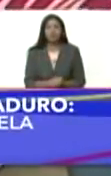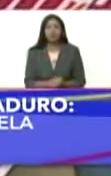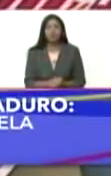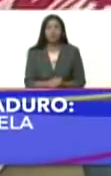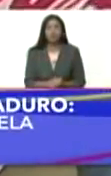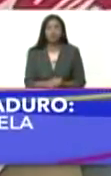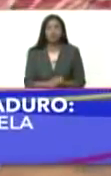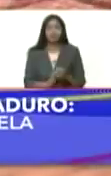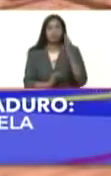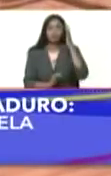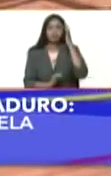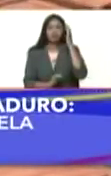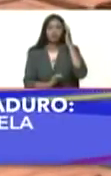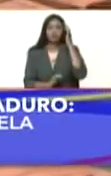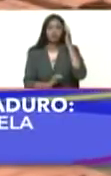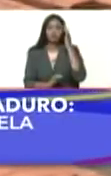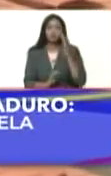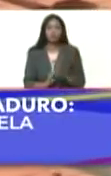iniciativa.